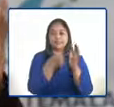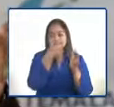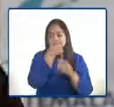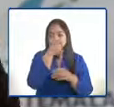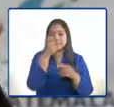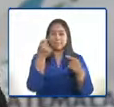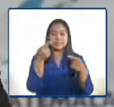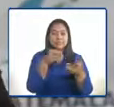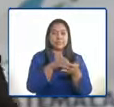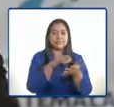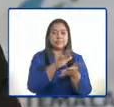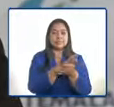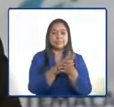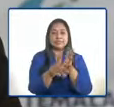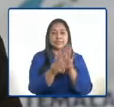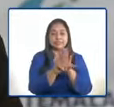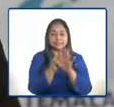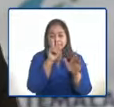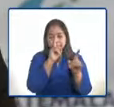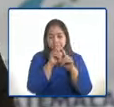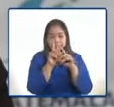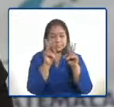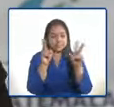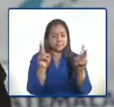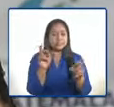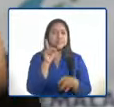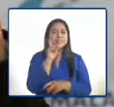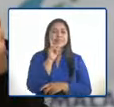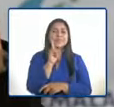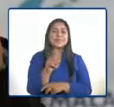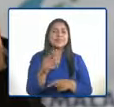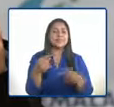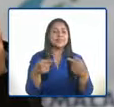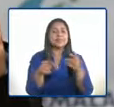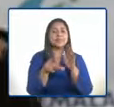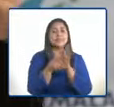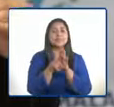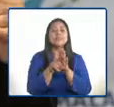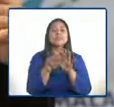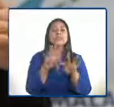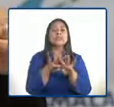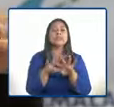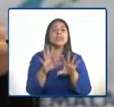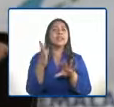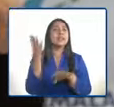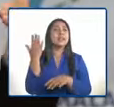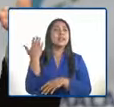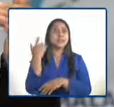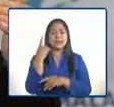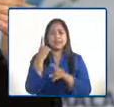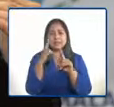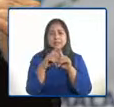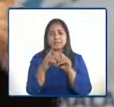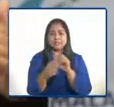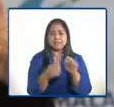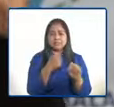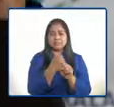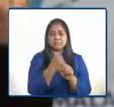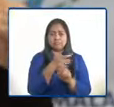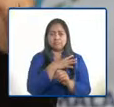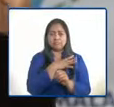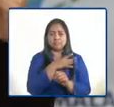los datos más importantes de adolescentes en conflicto con la ley penal es que hace algunos años